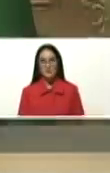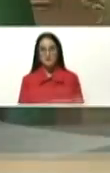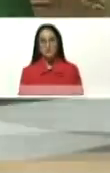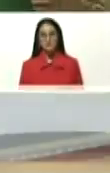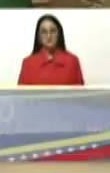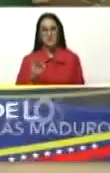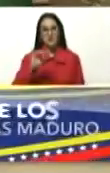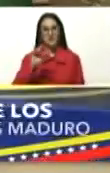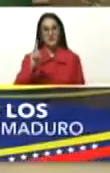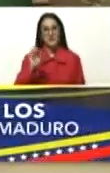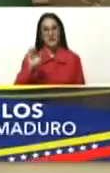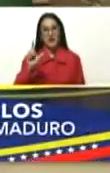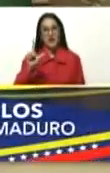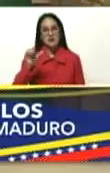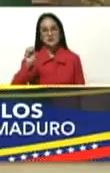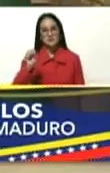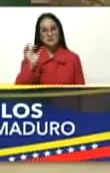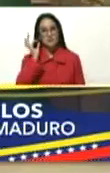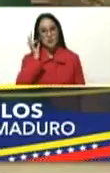Fidelis Flores,